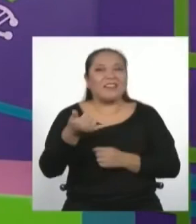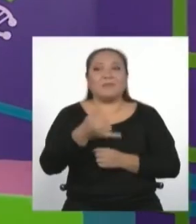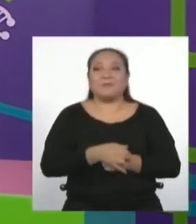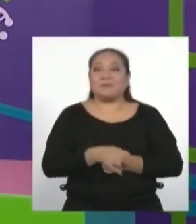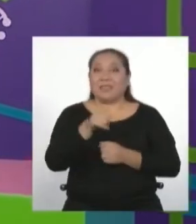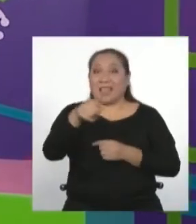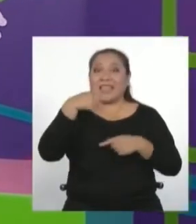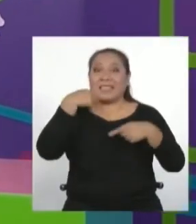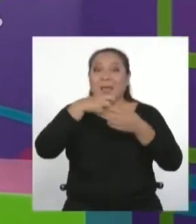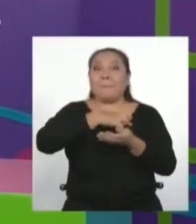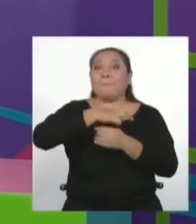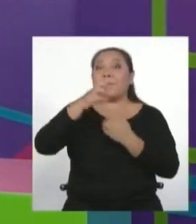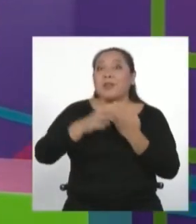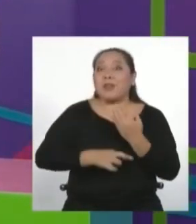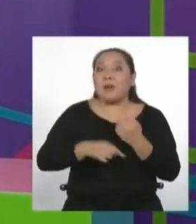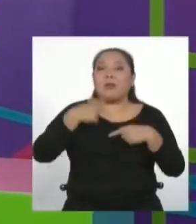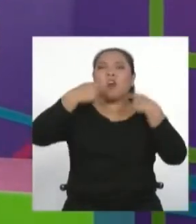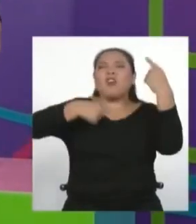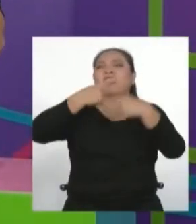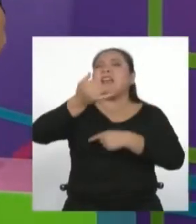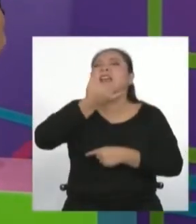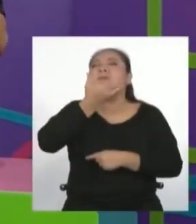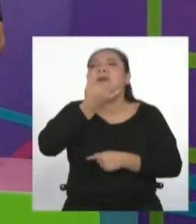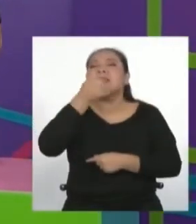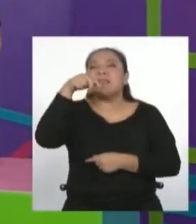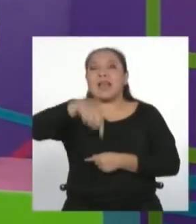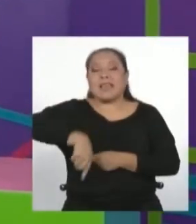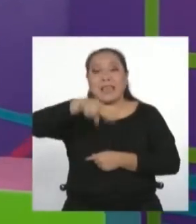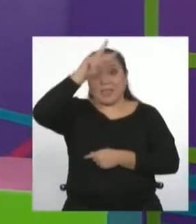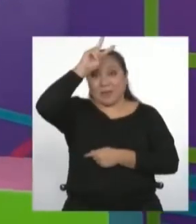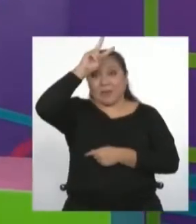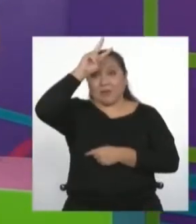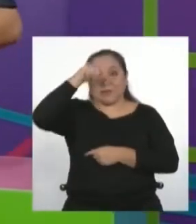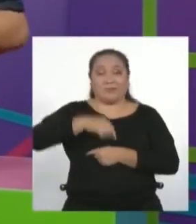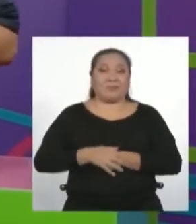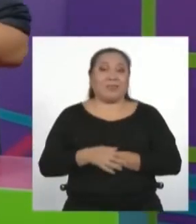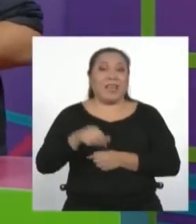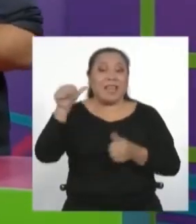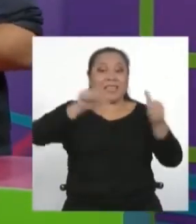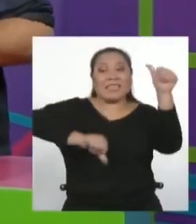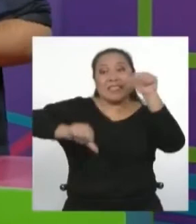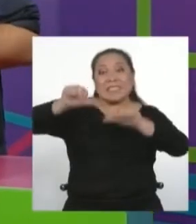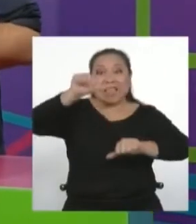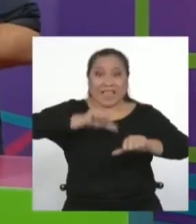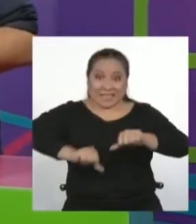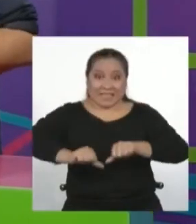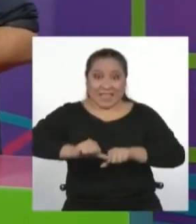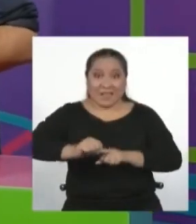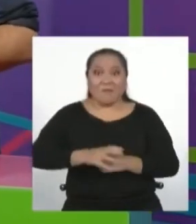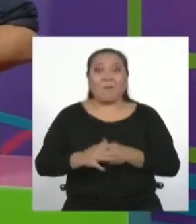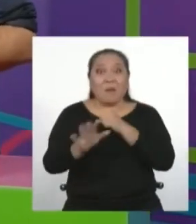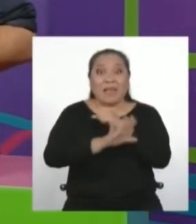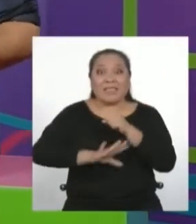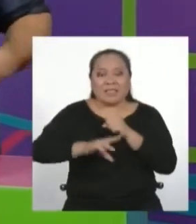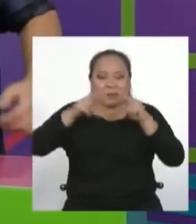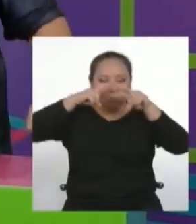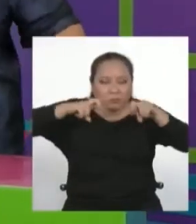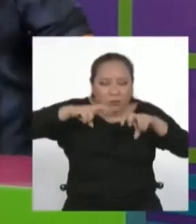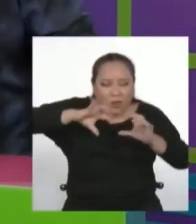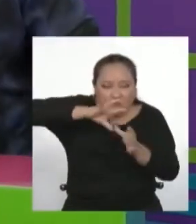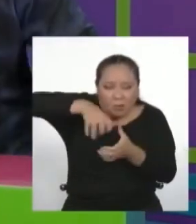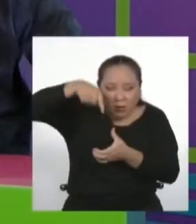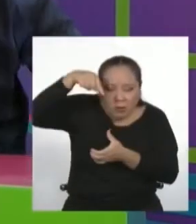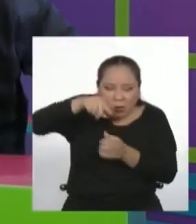programa les contaremos qué estamos haciendo con ella en el Perú. Hoy en Ciencia en Esencia exploraremos el mundo de lo pequeño.